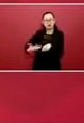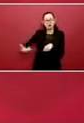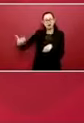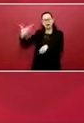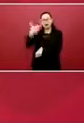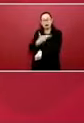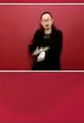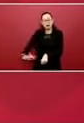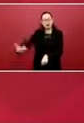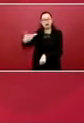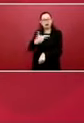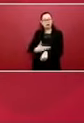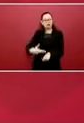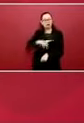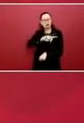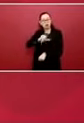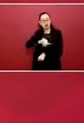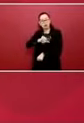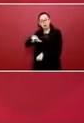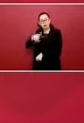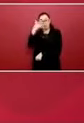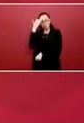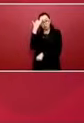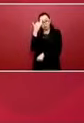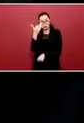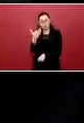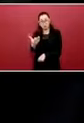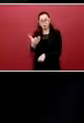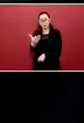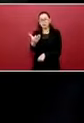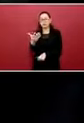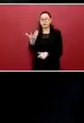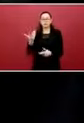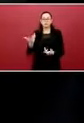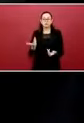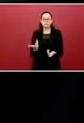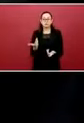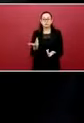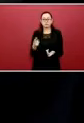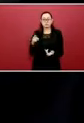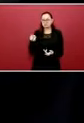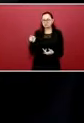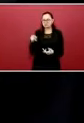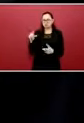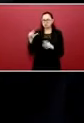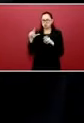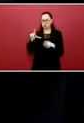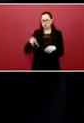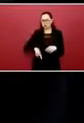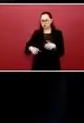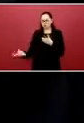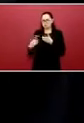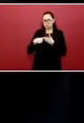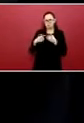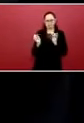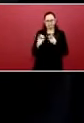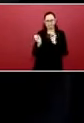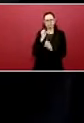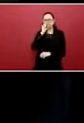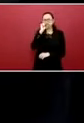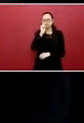burocráticos, aunque no pertenecieran al gobierno.